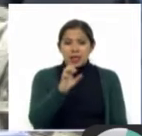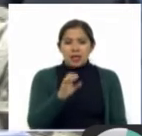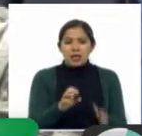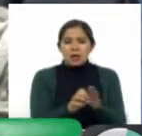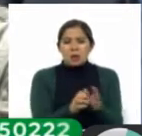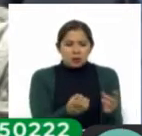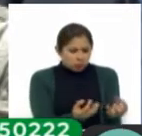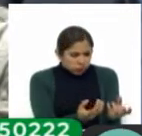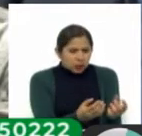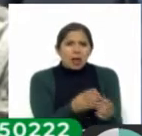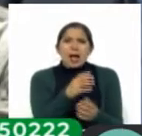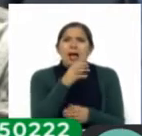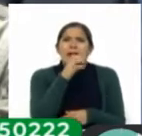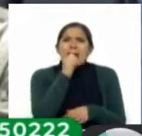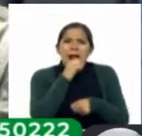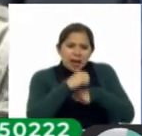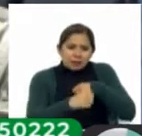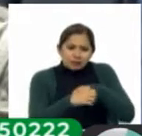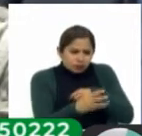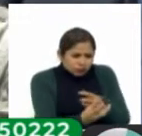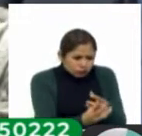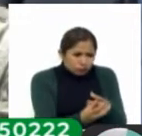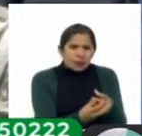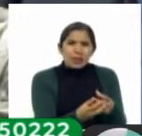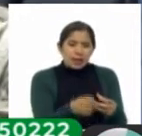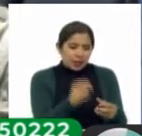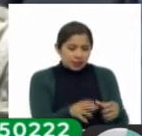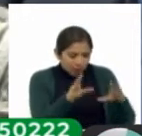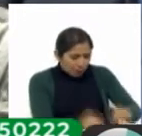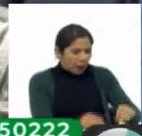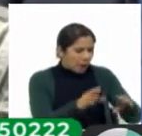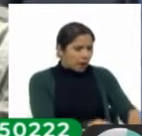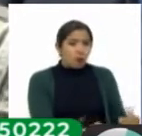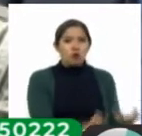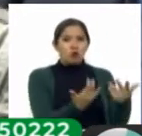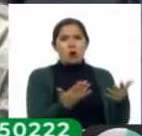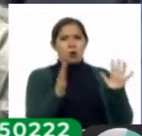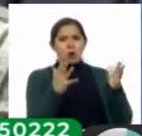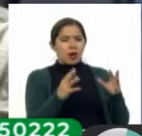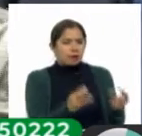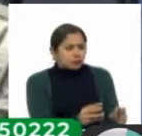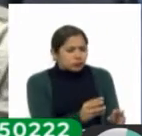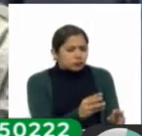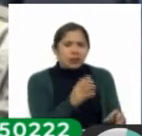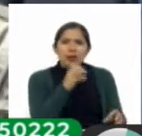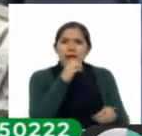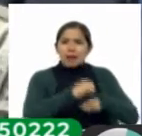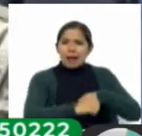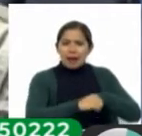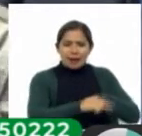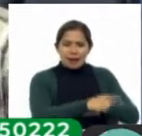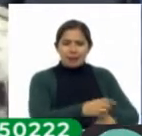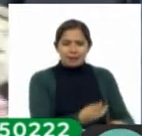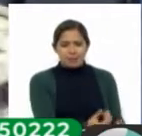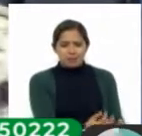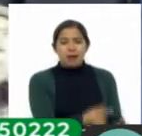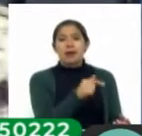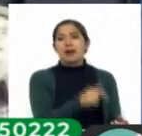que tampoco existe fuego, pero estamos liquidando las brasas en un lugar que se llama San Juan de